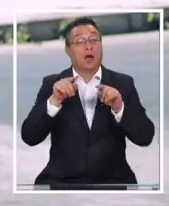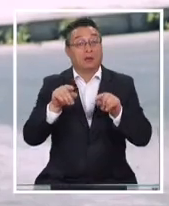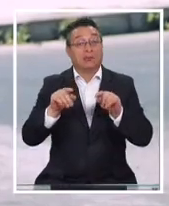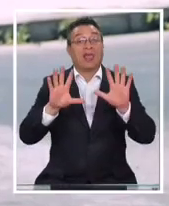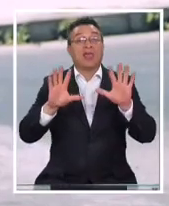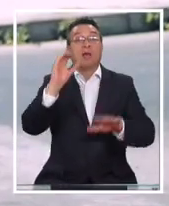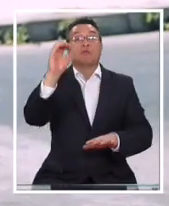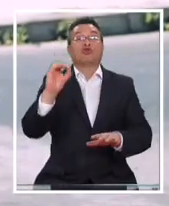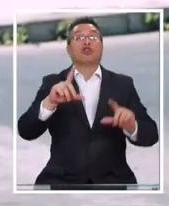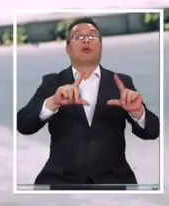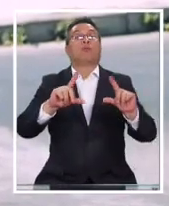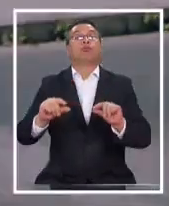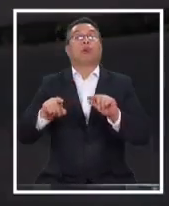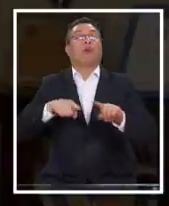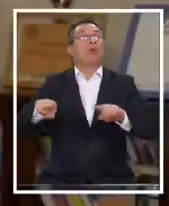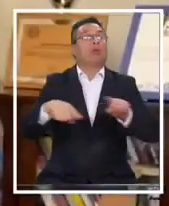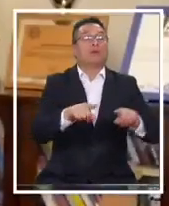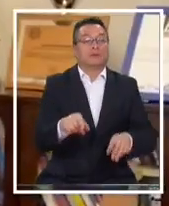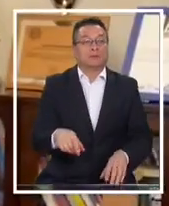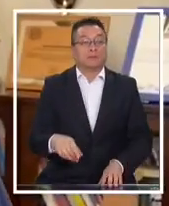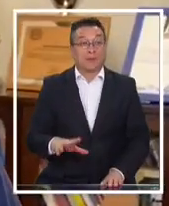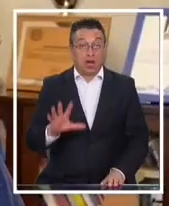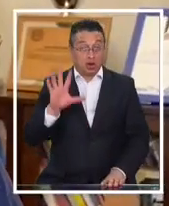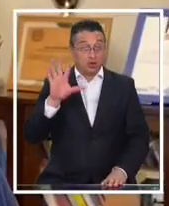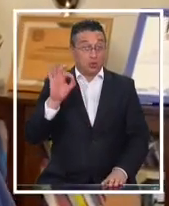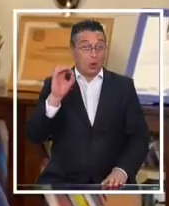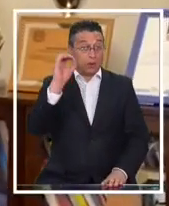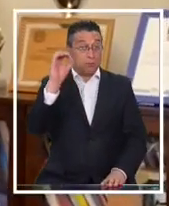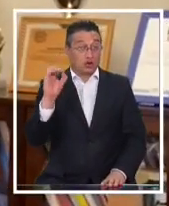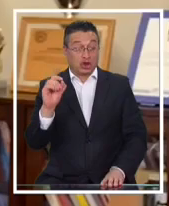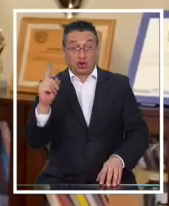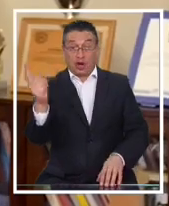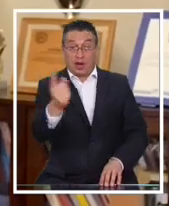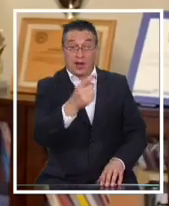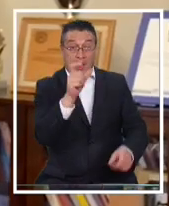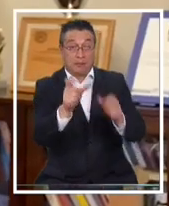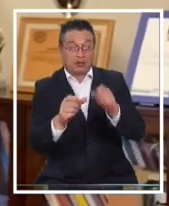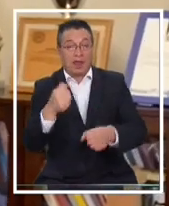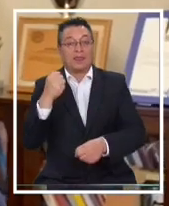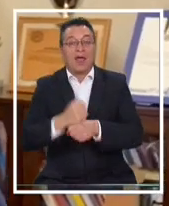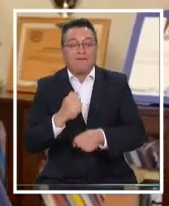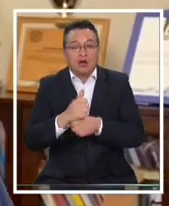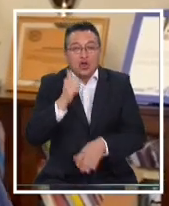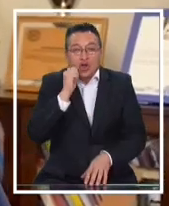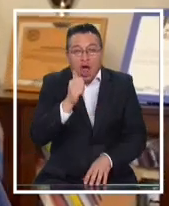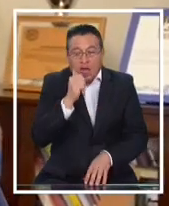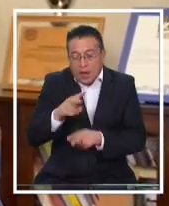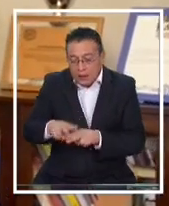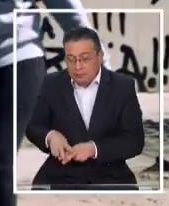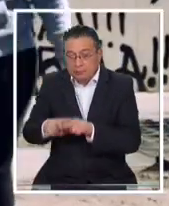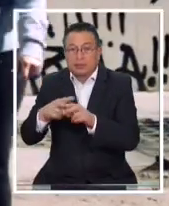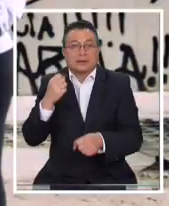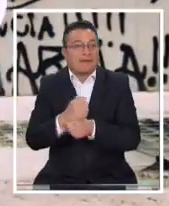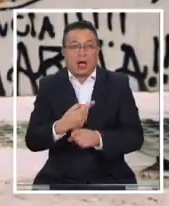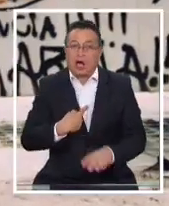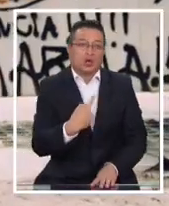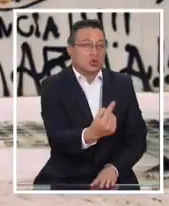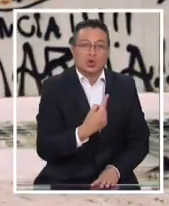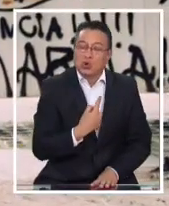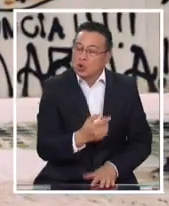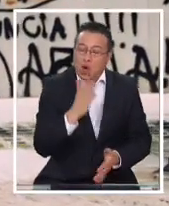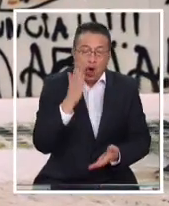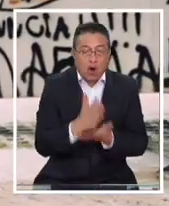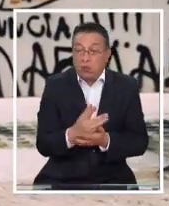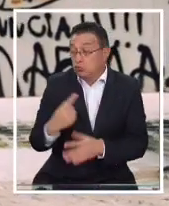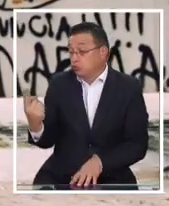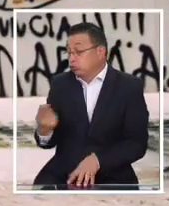en un 10%. El 50% aproximadamente de nuestra gente trabaja al día. Tiene que salir a trabajar, si no, su